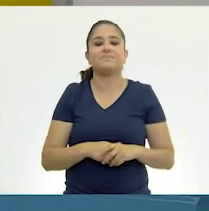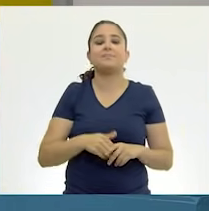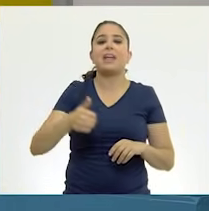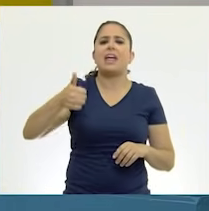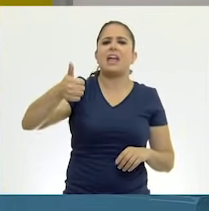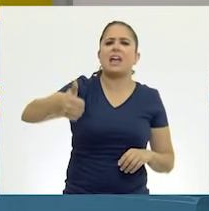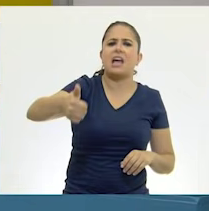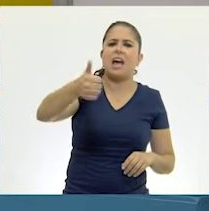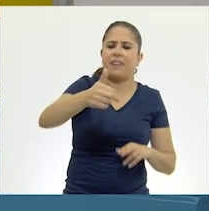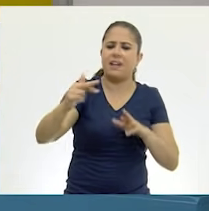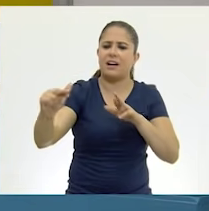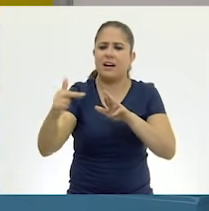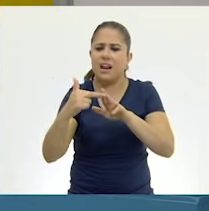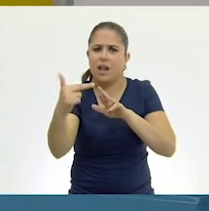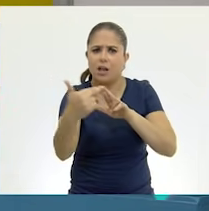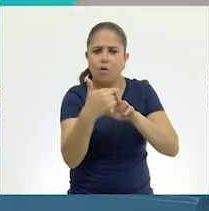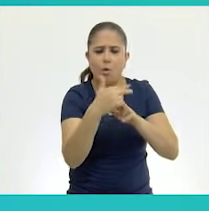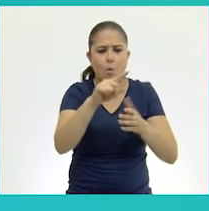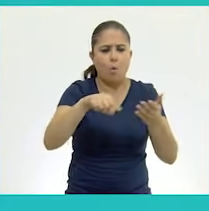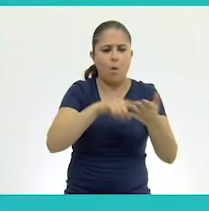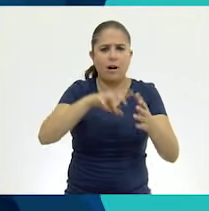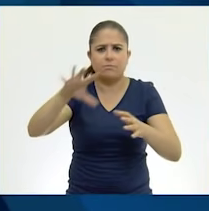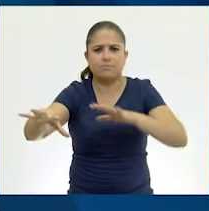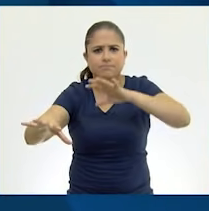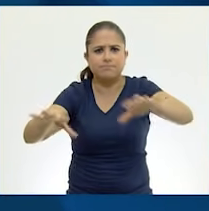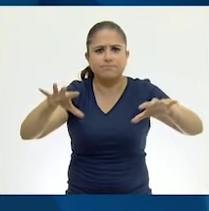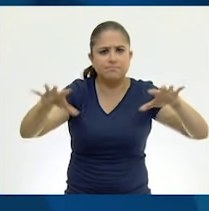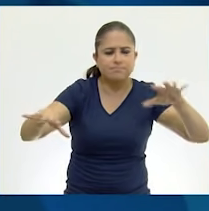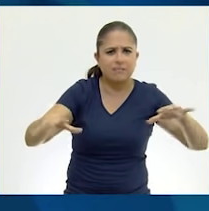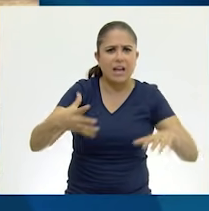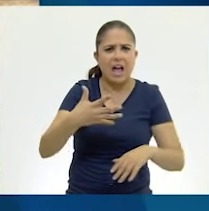Cada región, zona o lugar tiene una